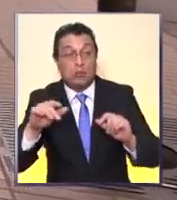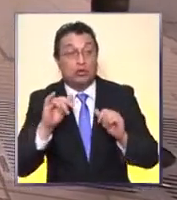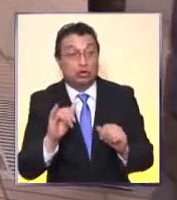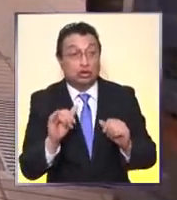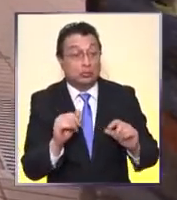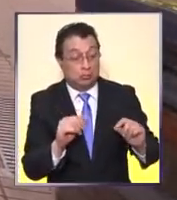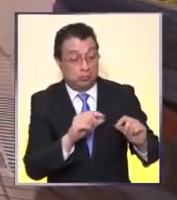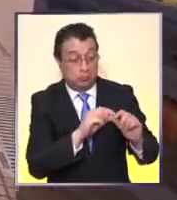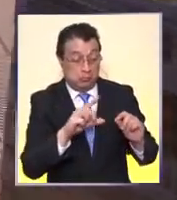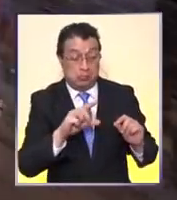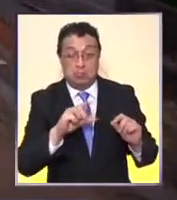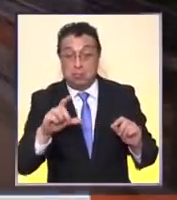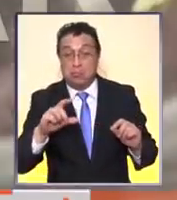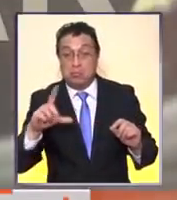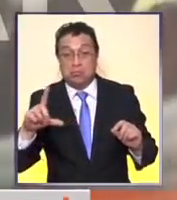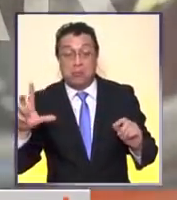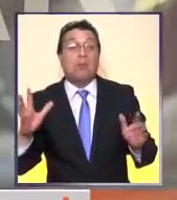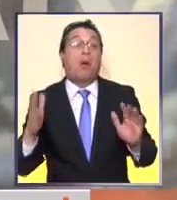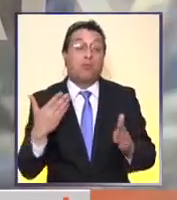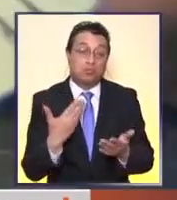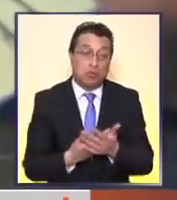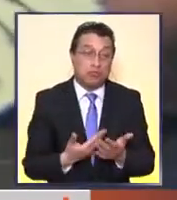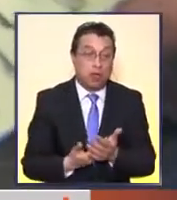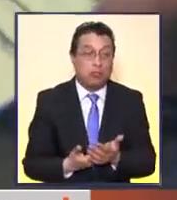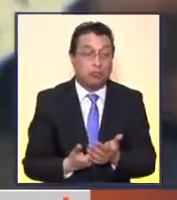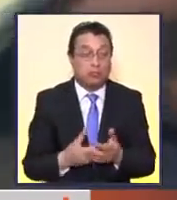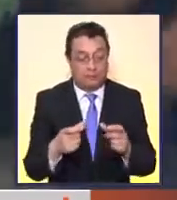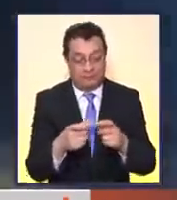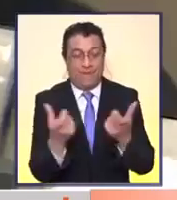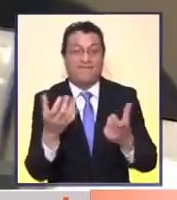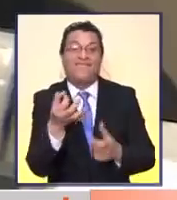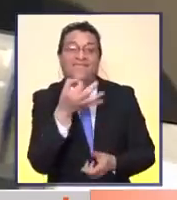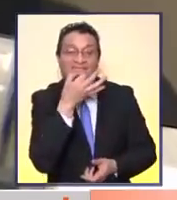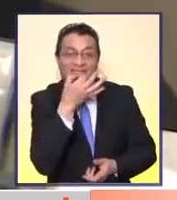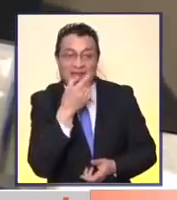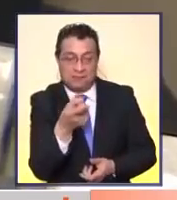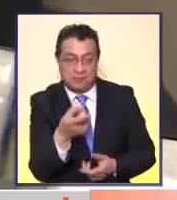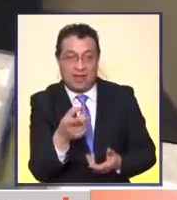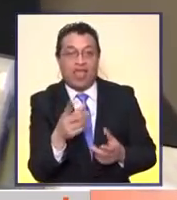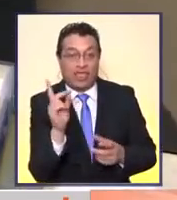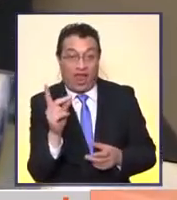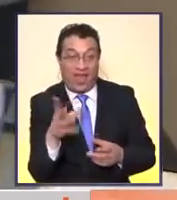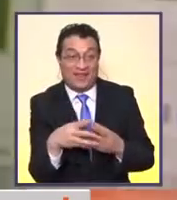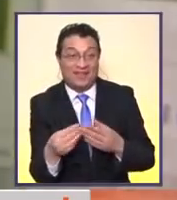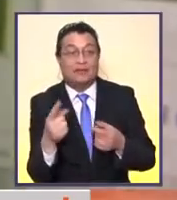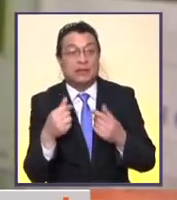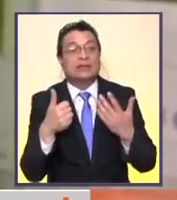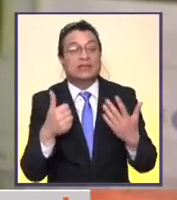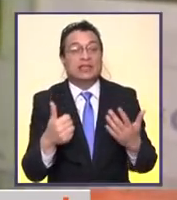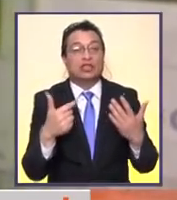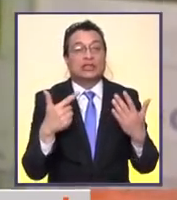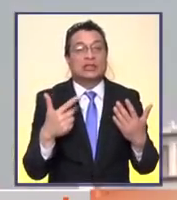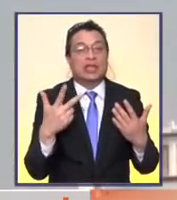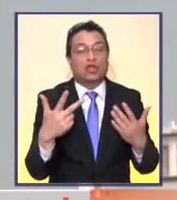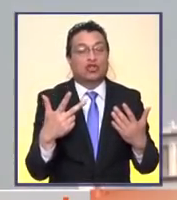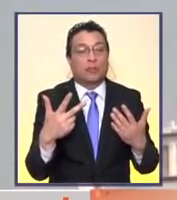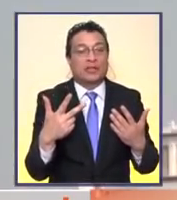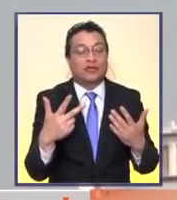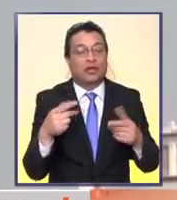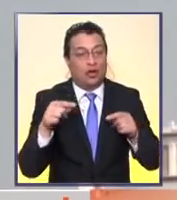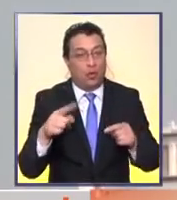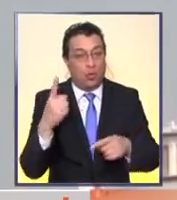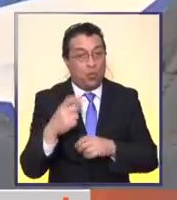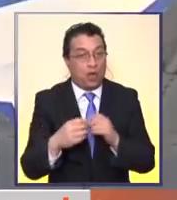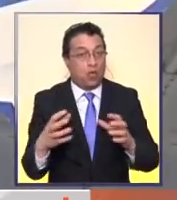subiendo en alza aprovechando 'billete verde' que este jueves cerró en 678 pesos su valor más alto en más de un